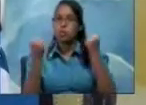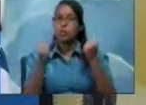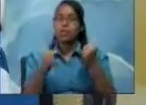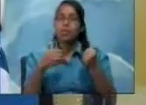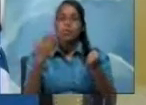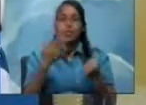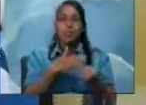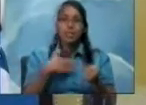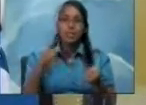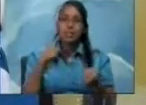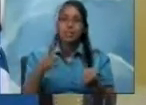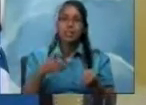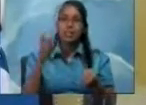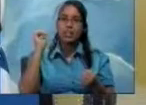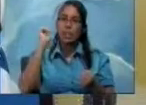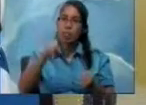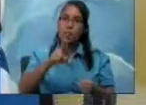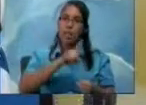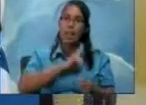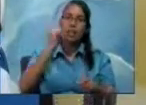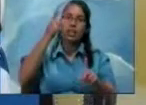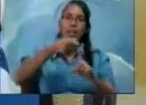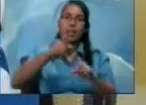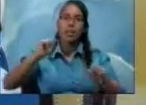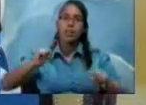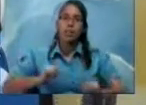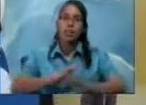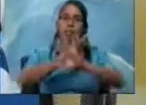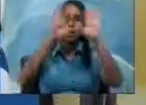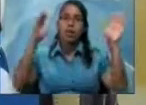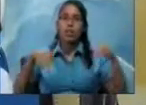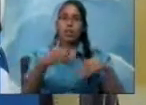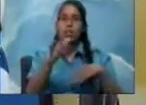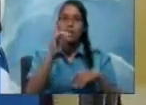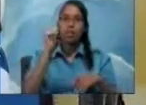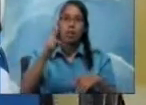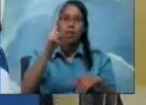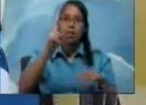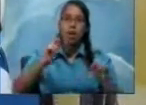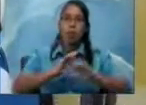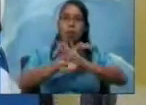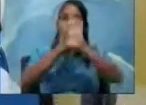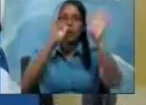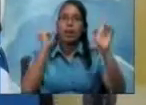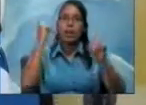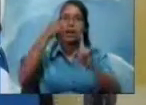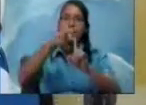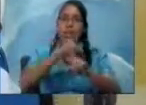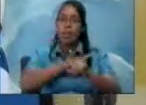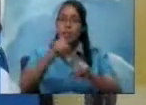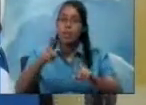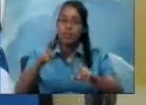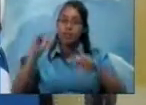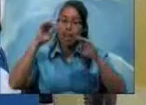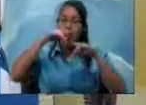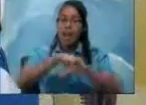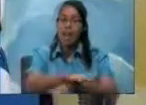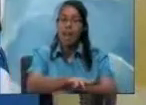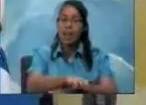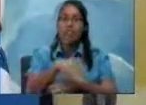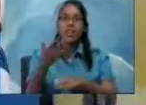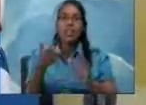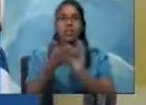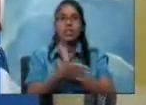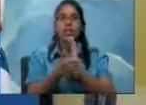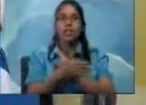que también a través del milagro de los peces también había un milagro a través de la red Qué significa que lo